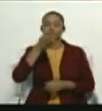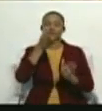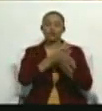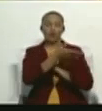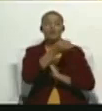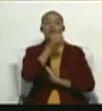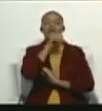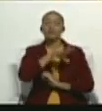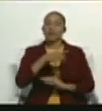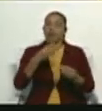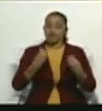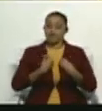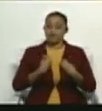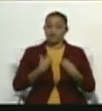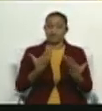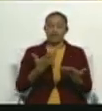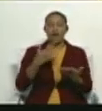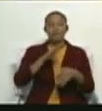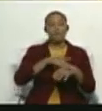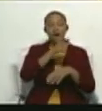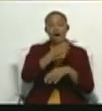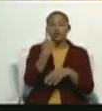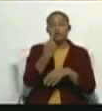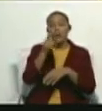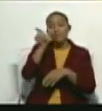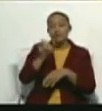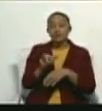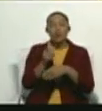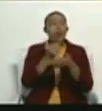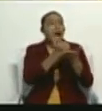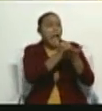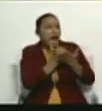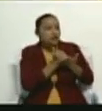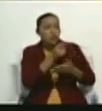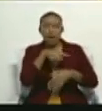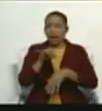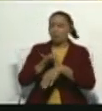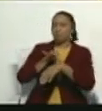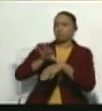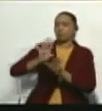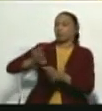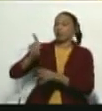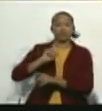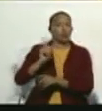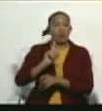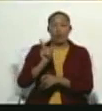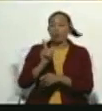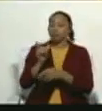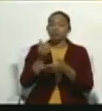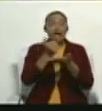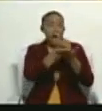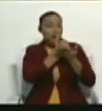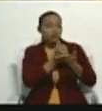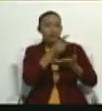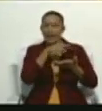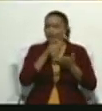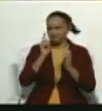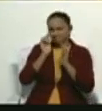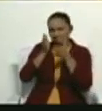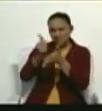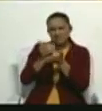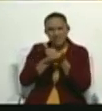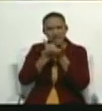Porque nunca le dejó la mano tendida a nadie. Nunca. Cuando había una necesidad, ahí estaba ese